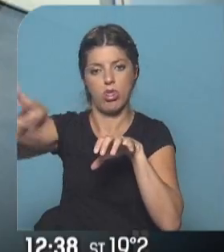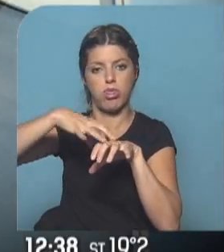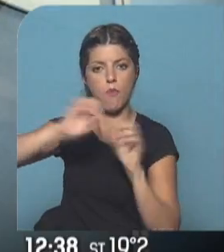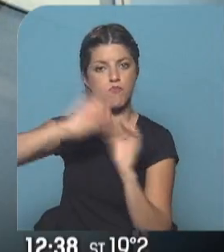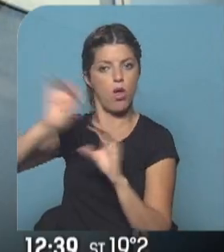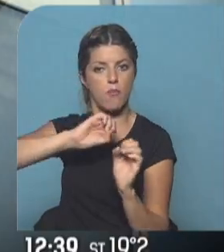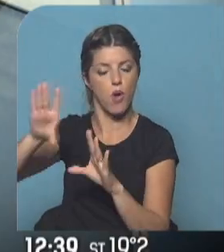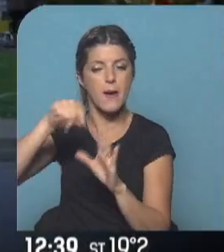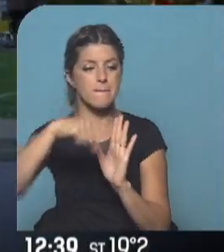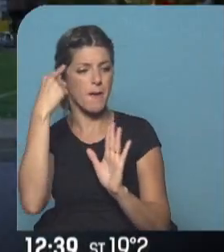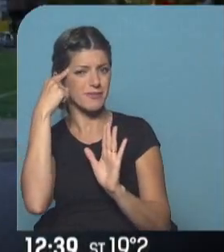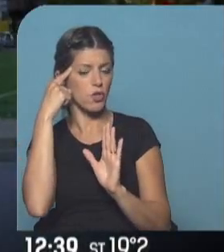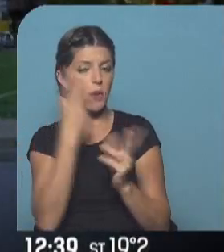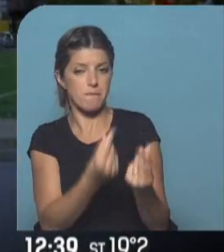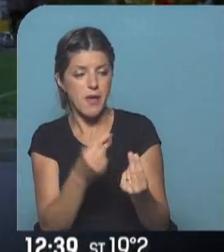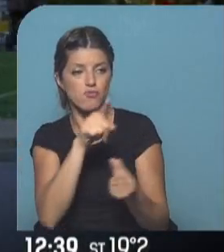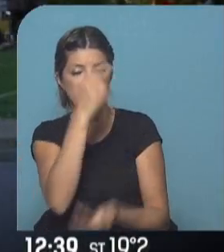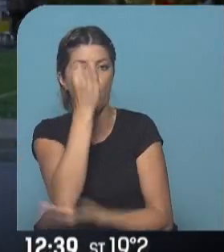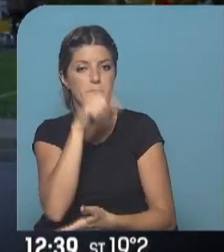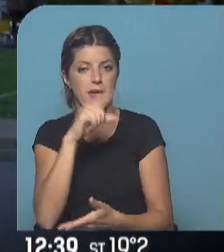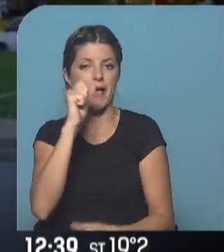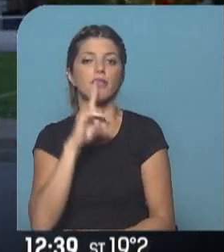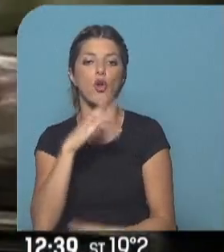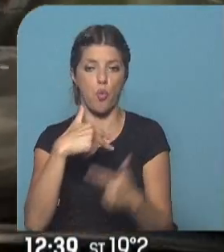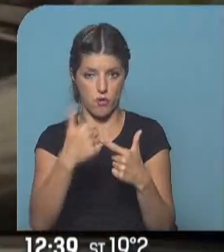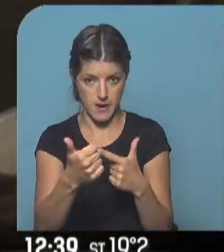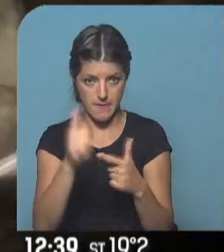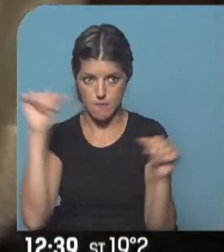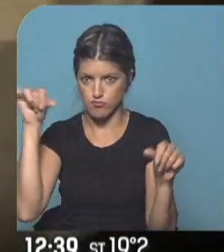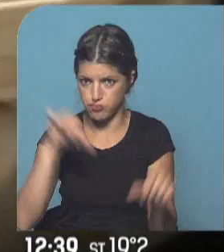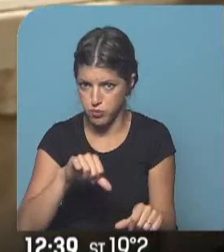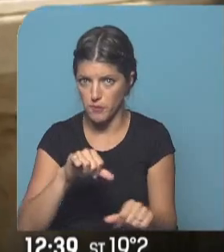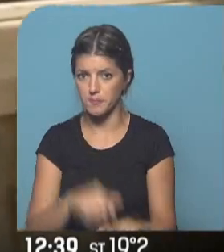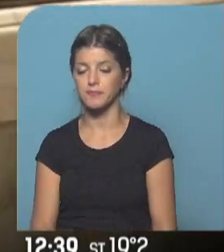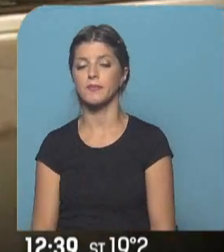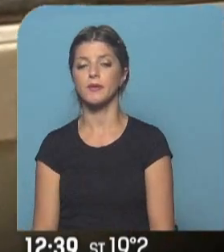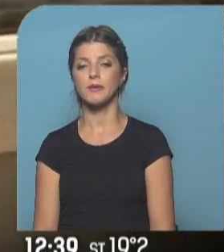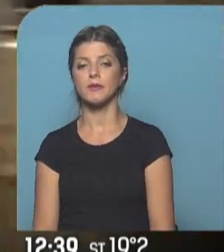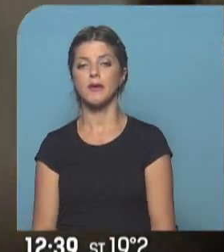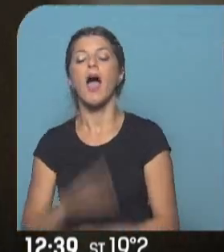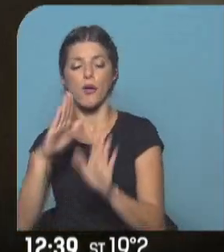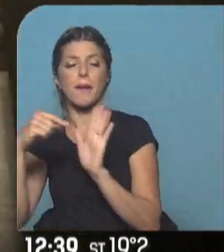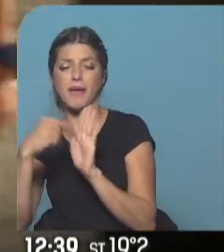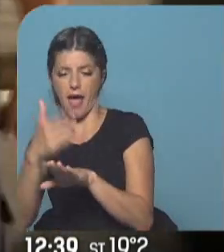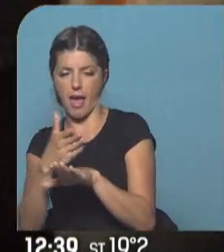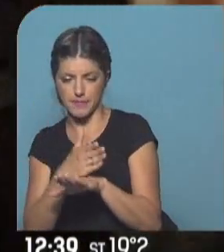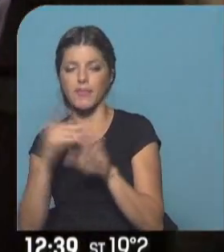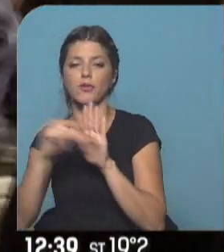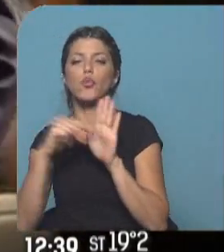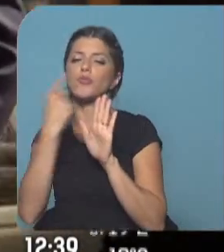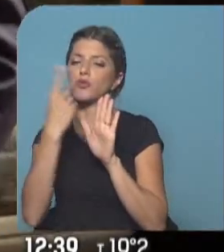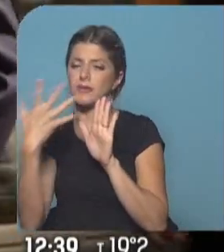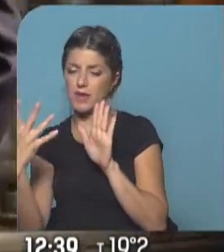las medidas que podría tomar Hacienda catalana. Sin embargo, antes de arremeter con los mecanismos constitucionales,